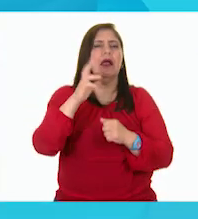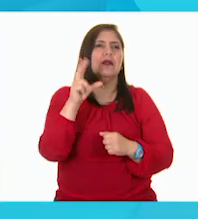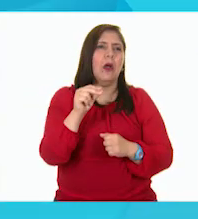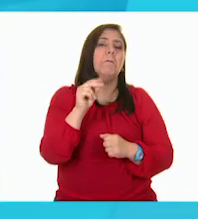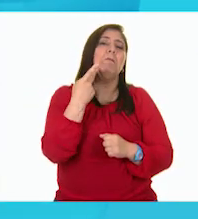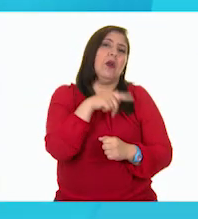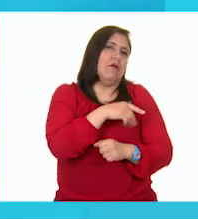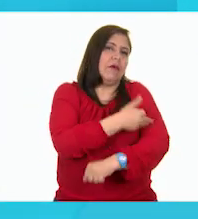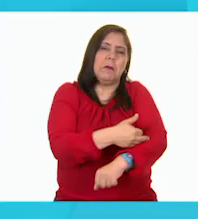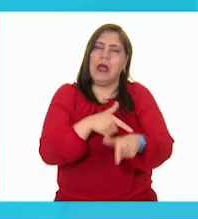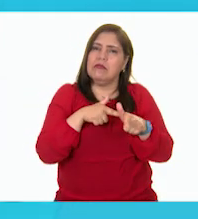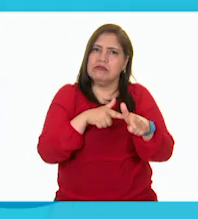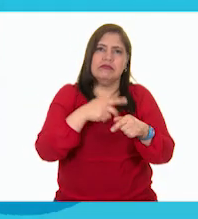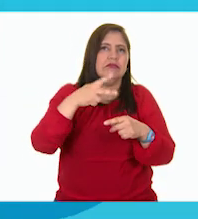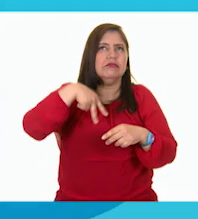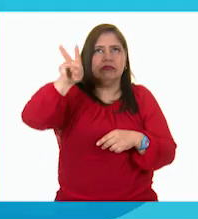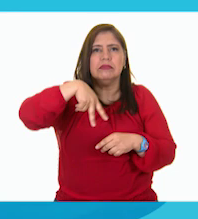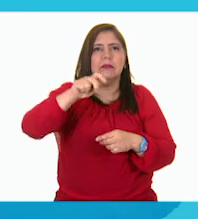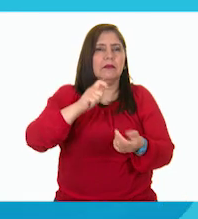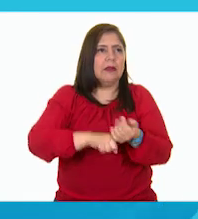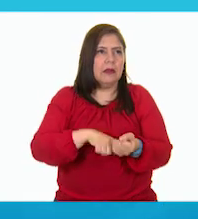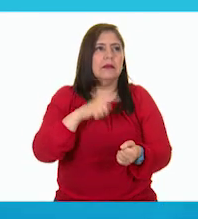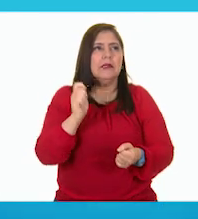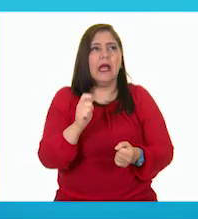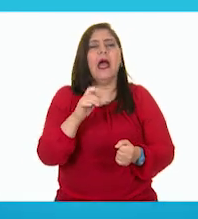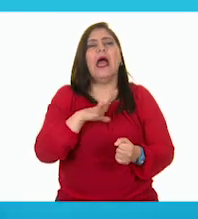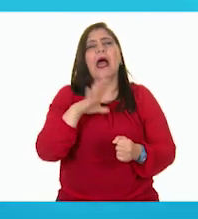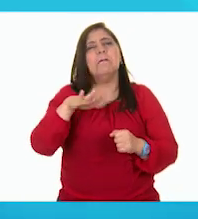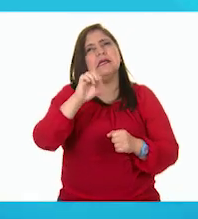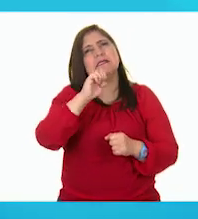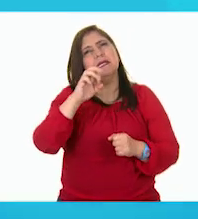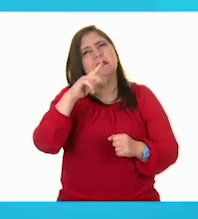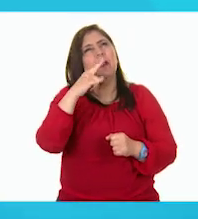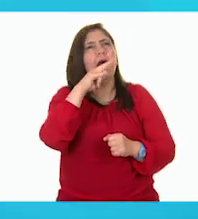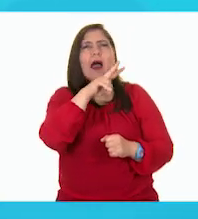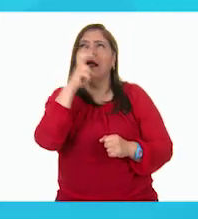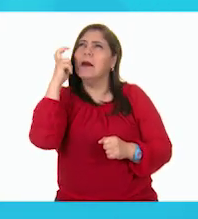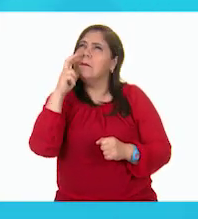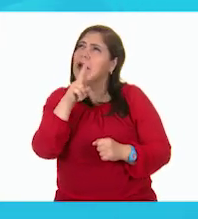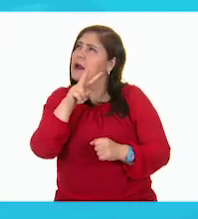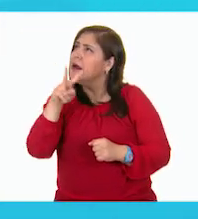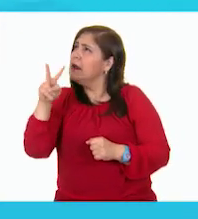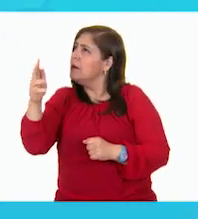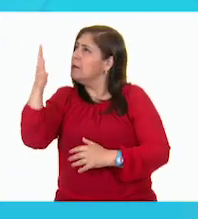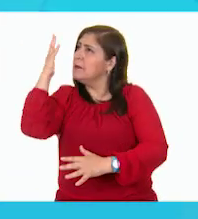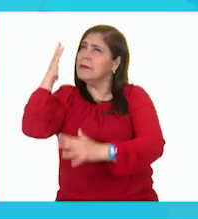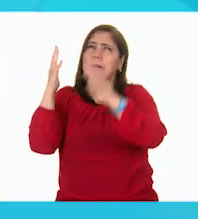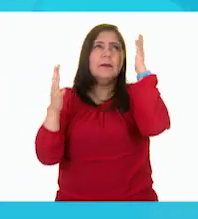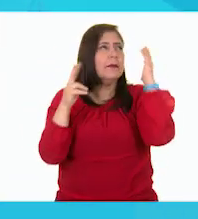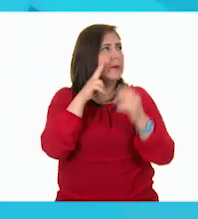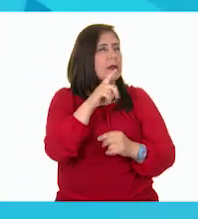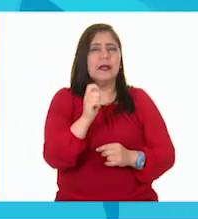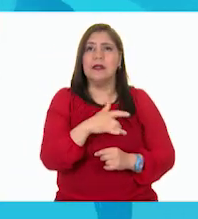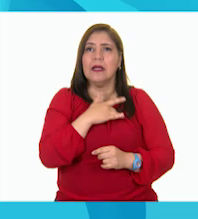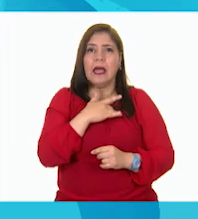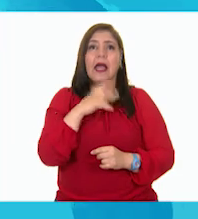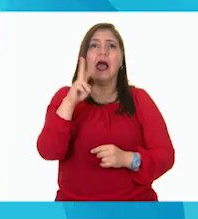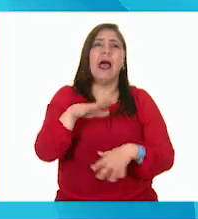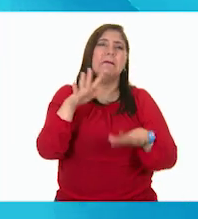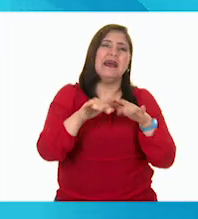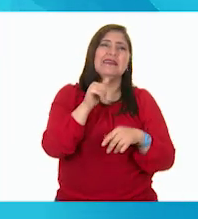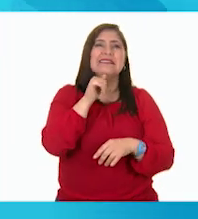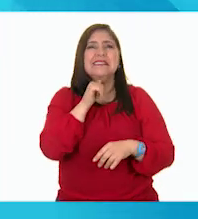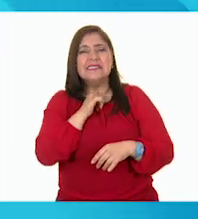A Sergio le gusta mirar los paisajes cuando viaja. A veces tiene demasiado calor y sed, pero cuando llega al